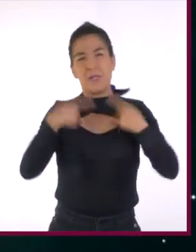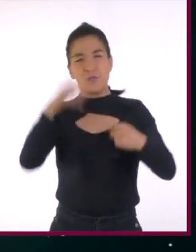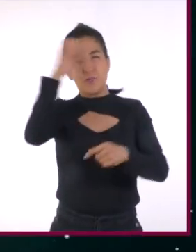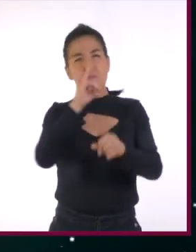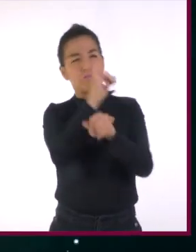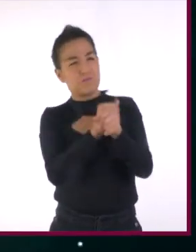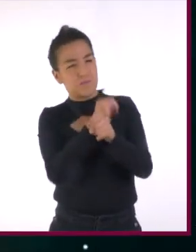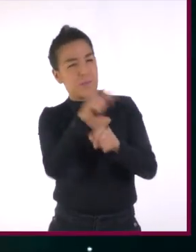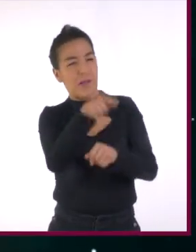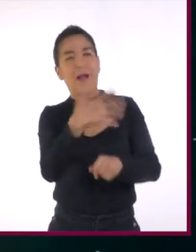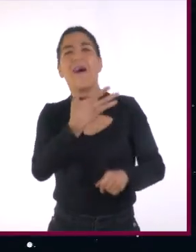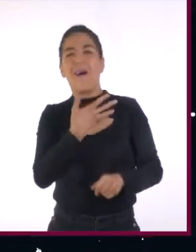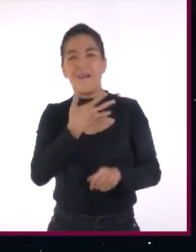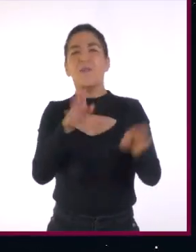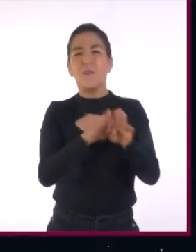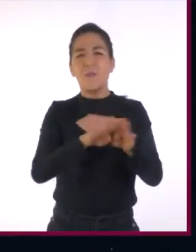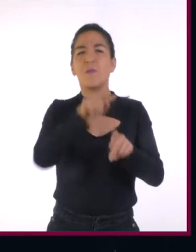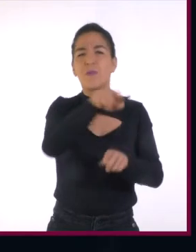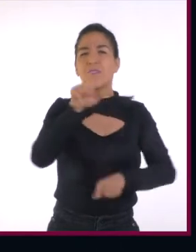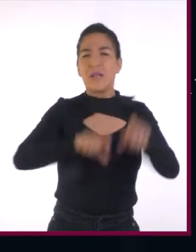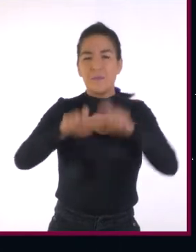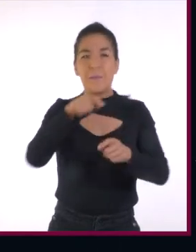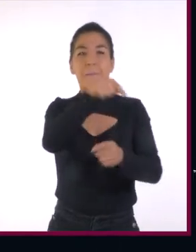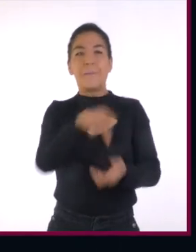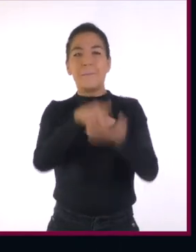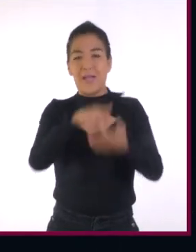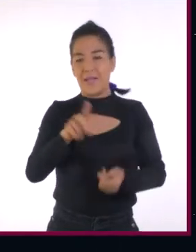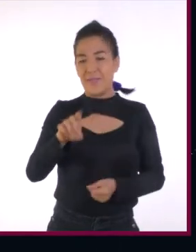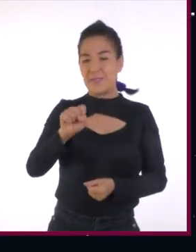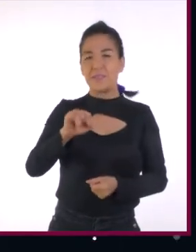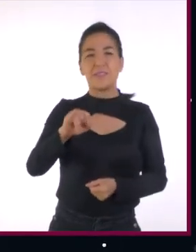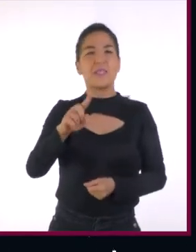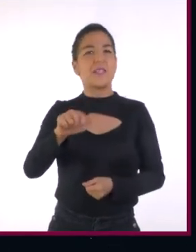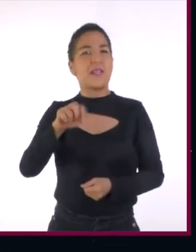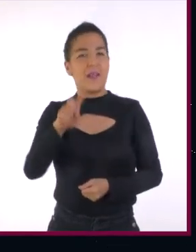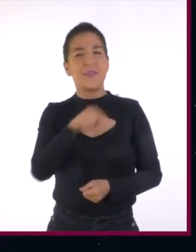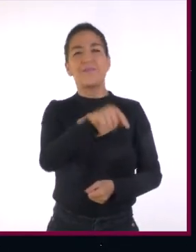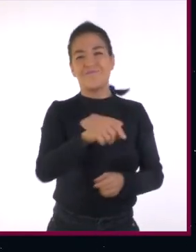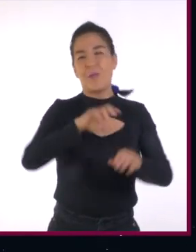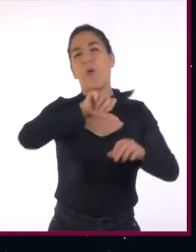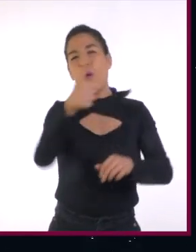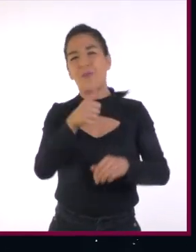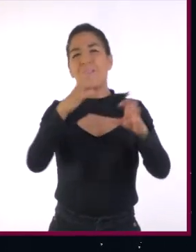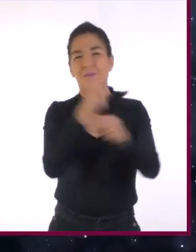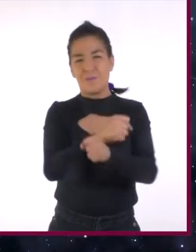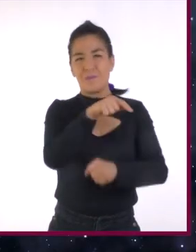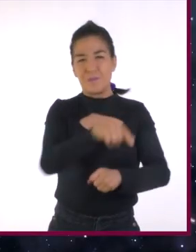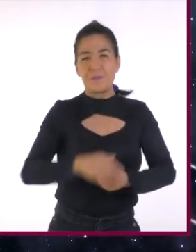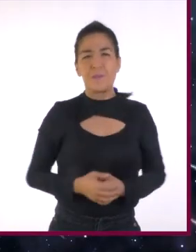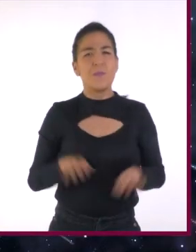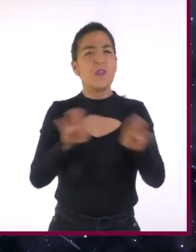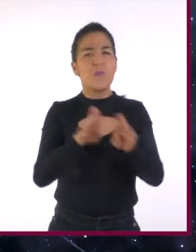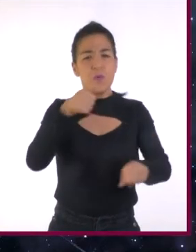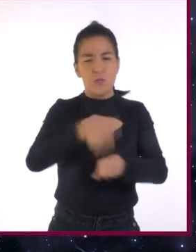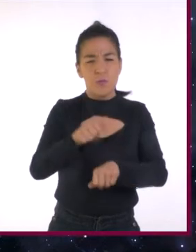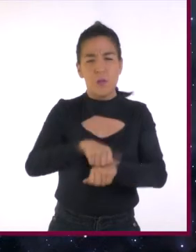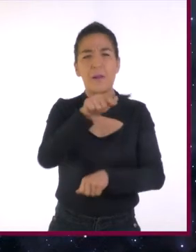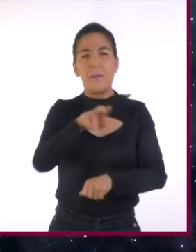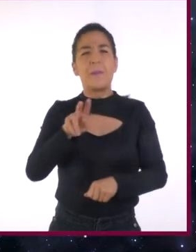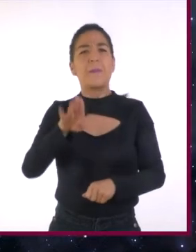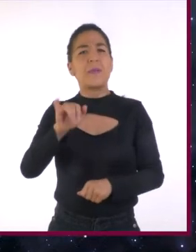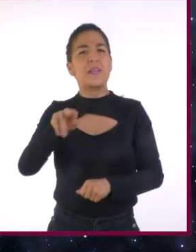donde la esponja va a absorber el agua y intrínsecamente pues sí va a cambiar su centro de masa, que a lo mejor se vuelve más pesadita de un lado y entonces